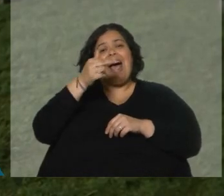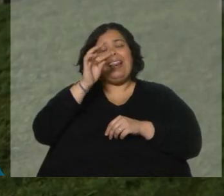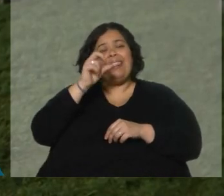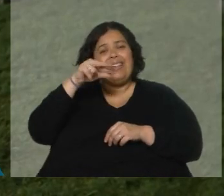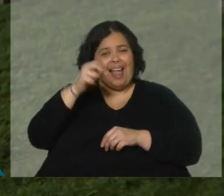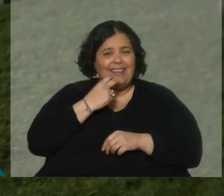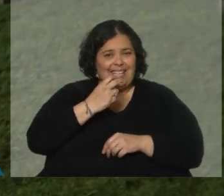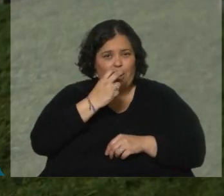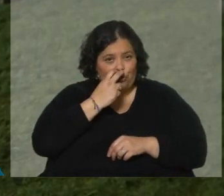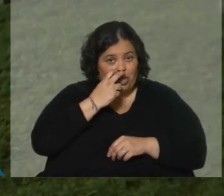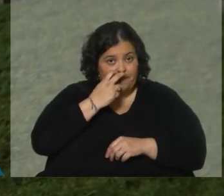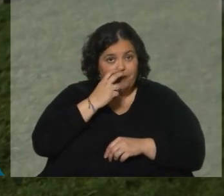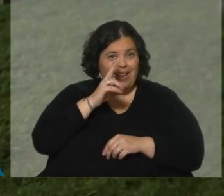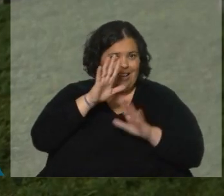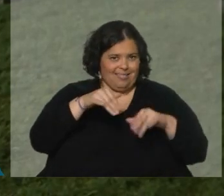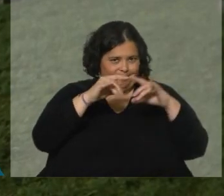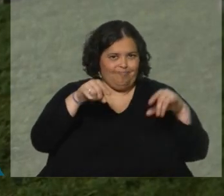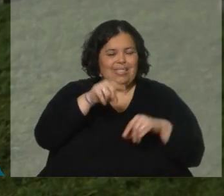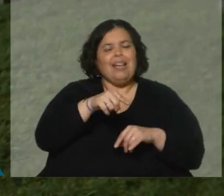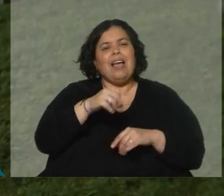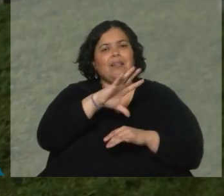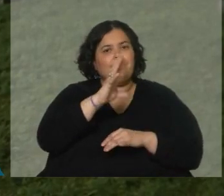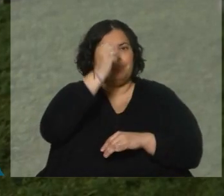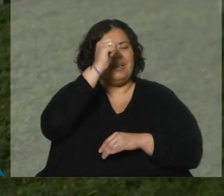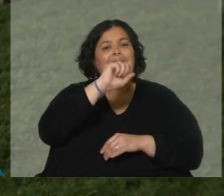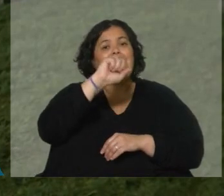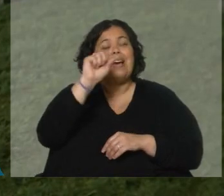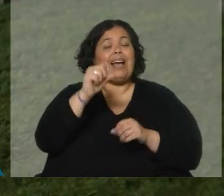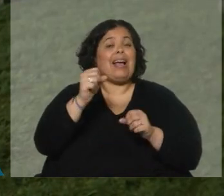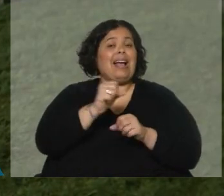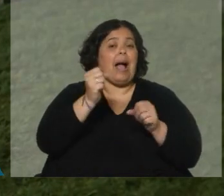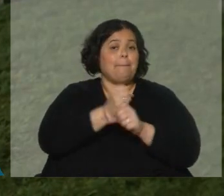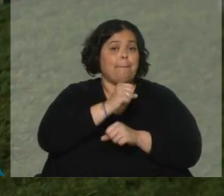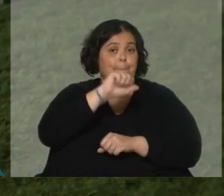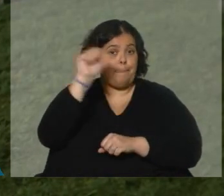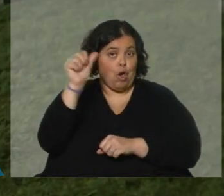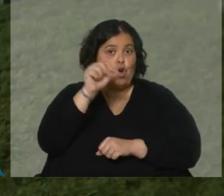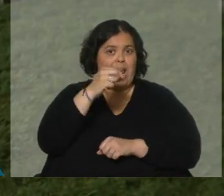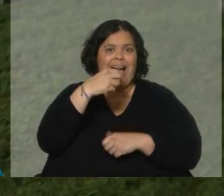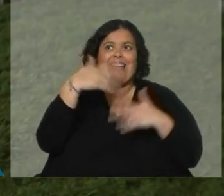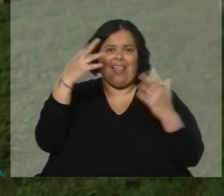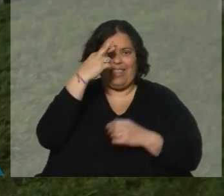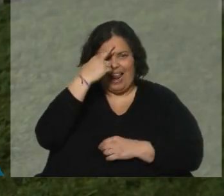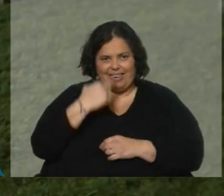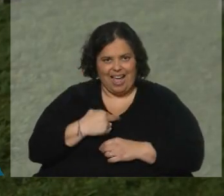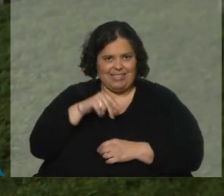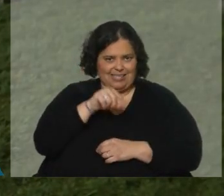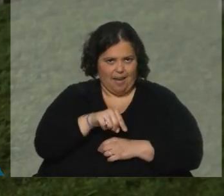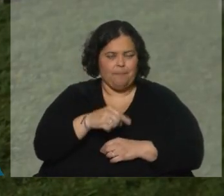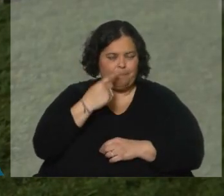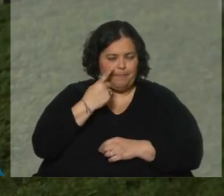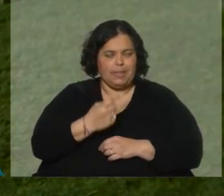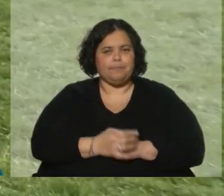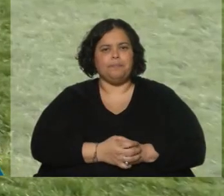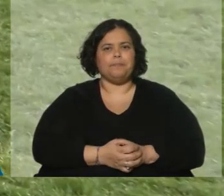San José obtuvo La gran campeona de la raza aberdinango Pero esto también sucedió aquí en el